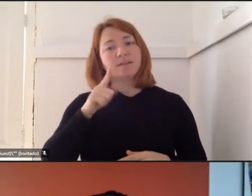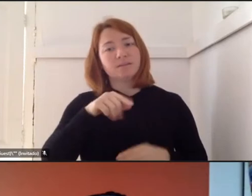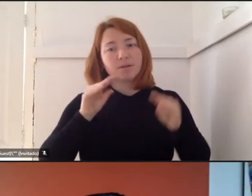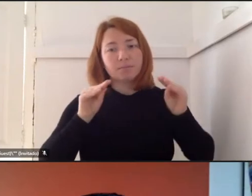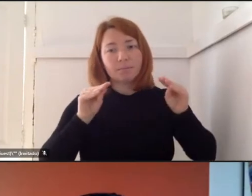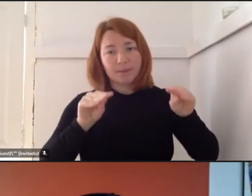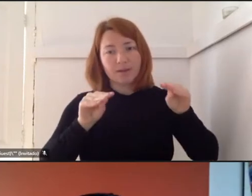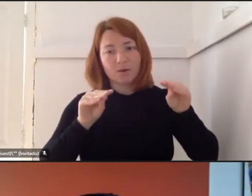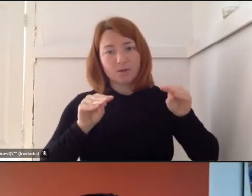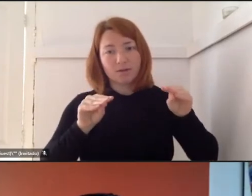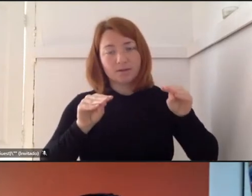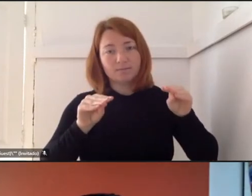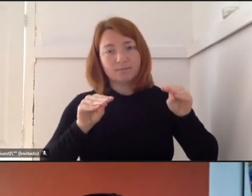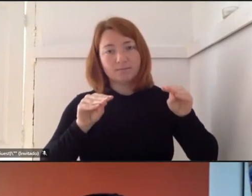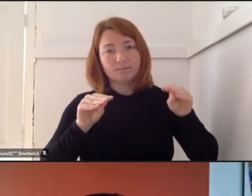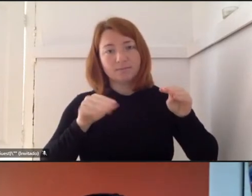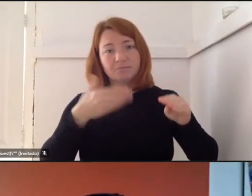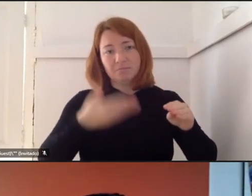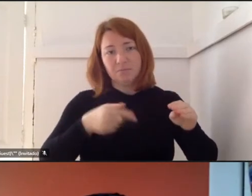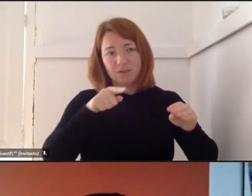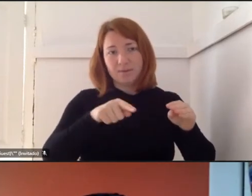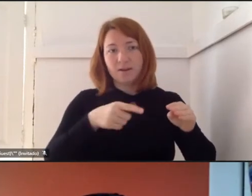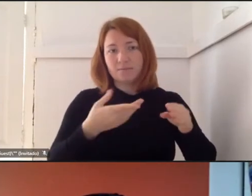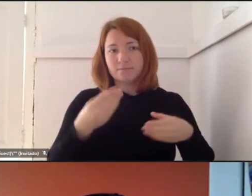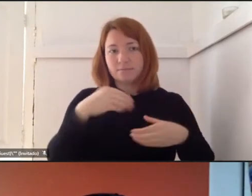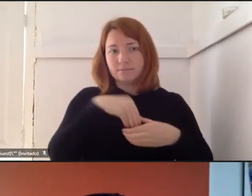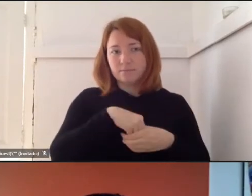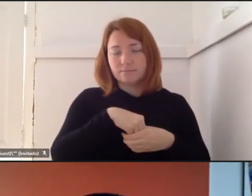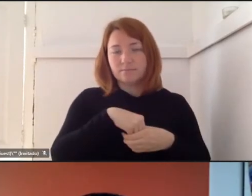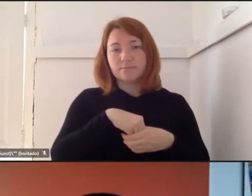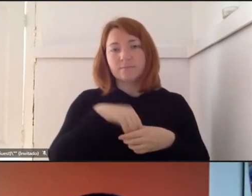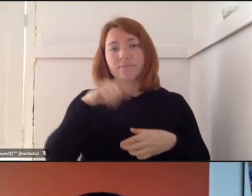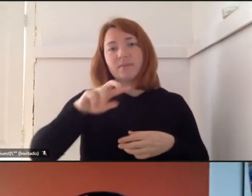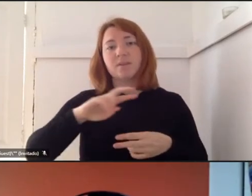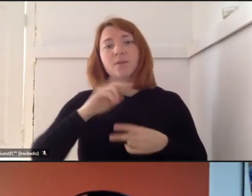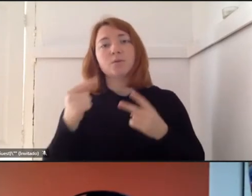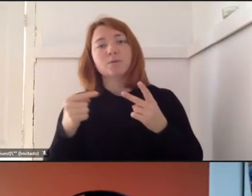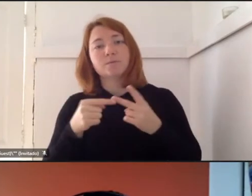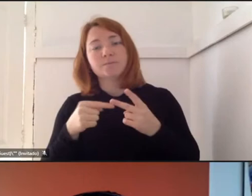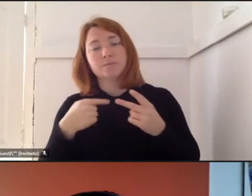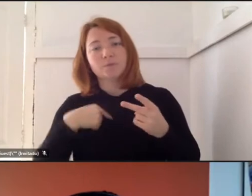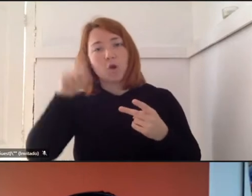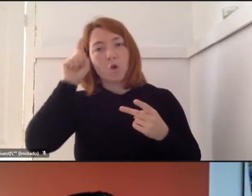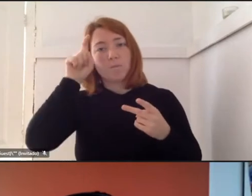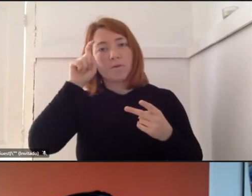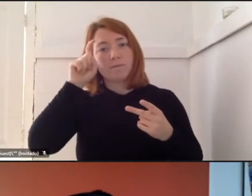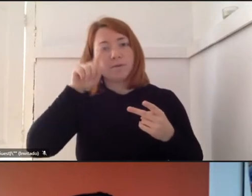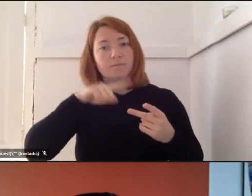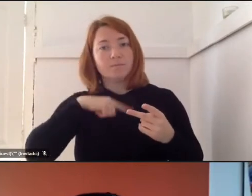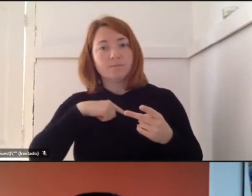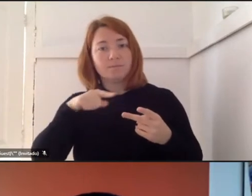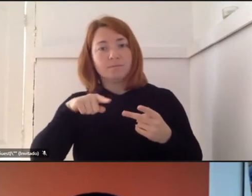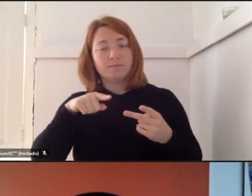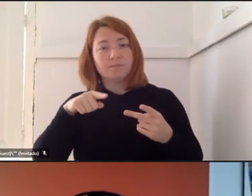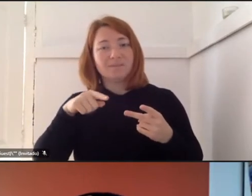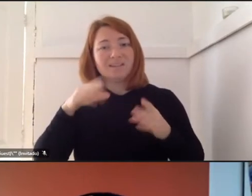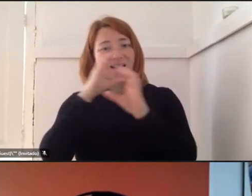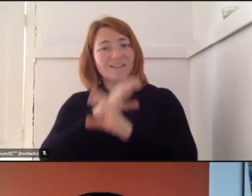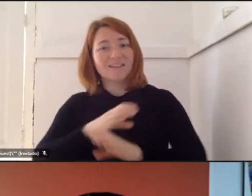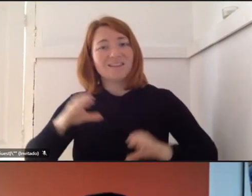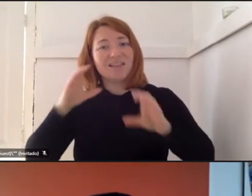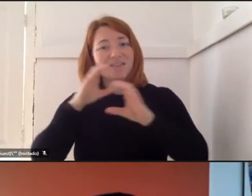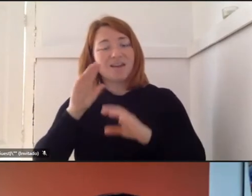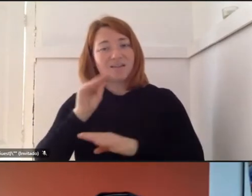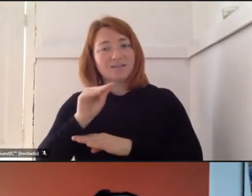un comentario de otra de las compañeras que dice, soy profesora de didáctica de las ciencias,